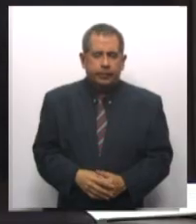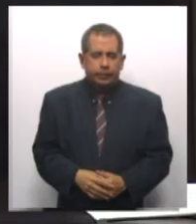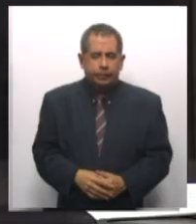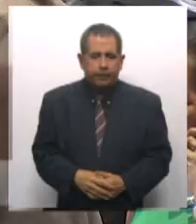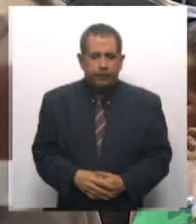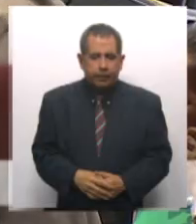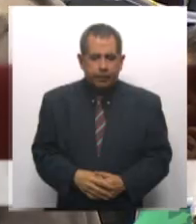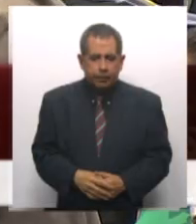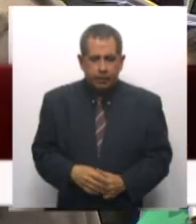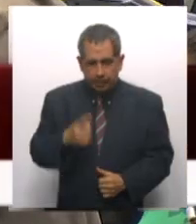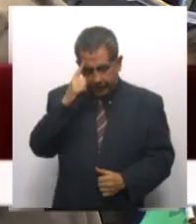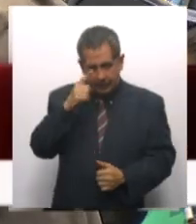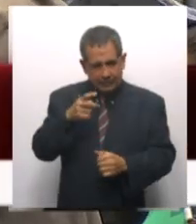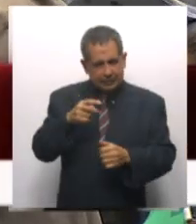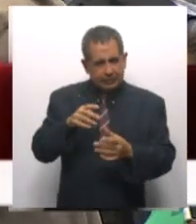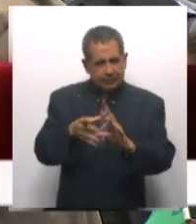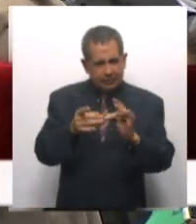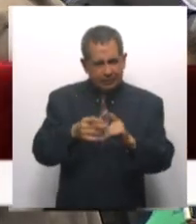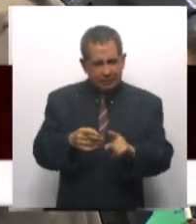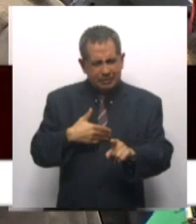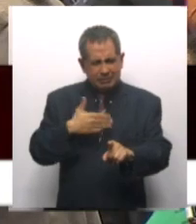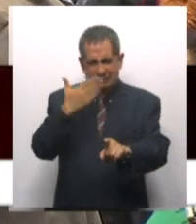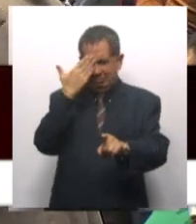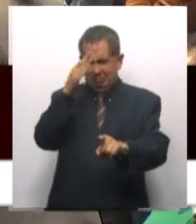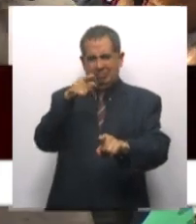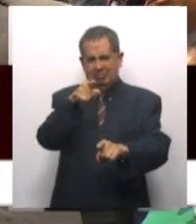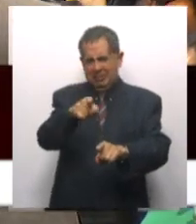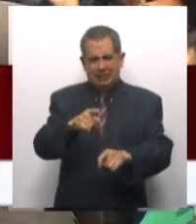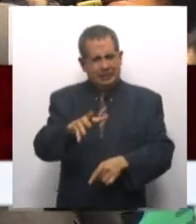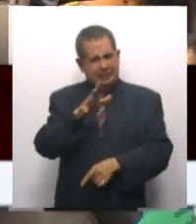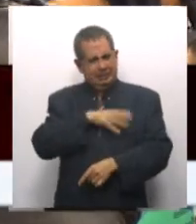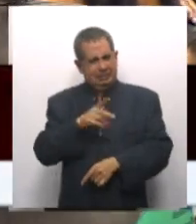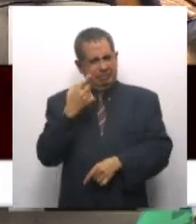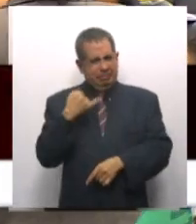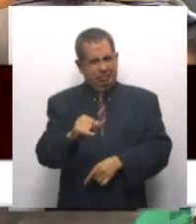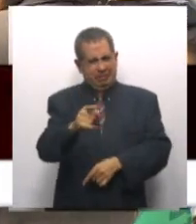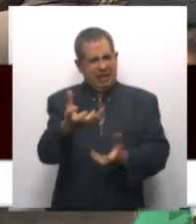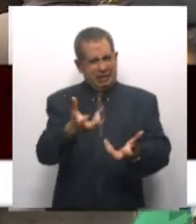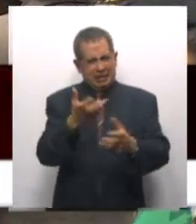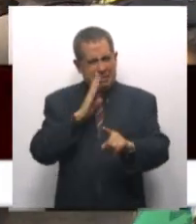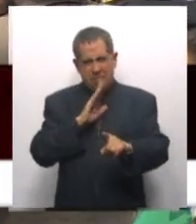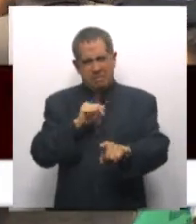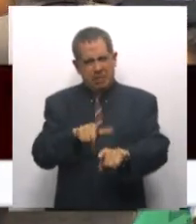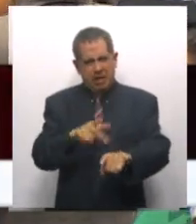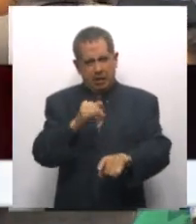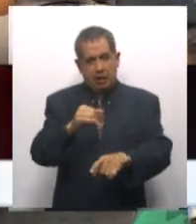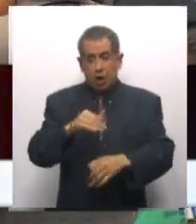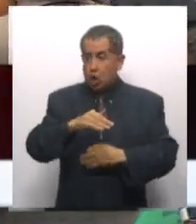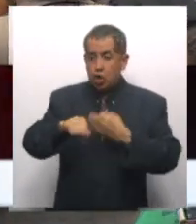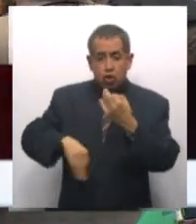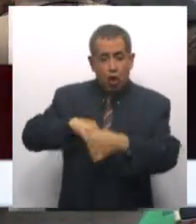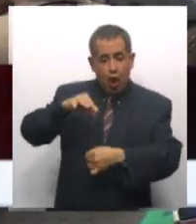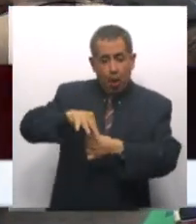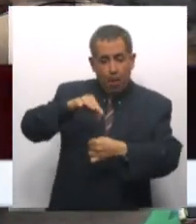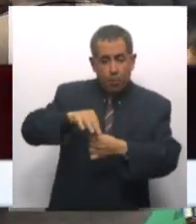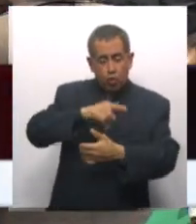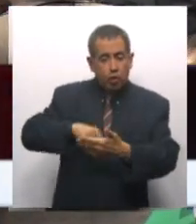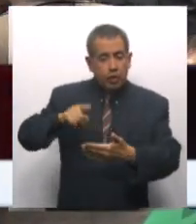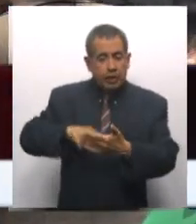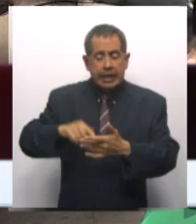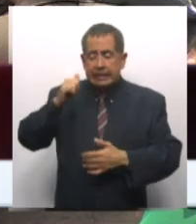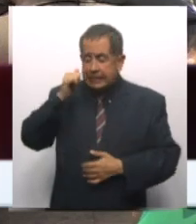Yo para insistir en su inusual comportamiento, que llama mucho la atención. En todas las votaciones